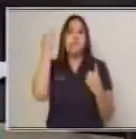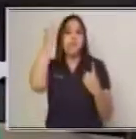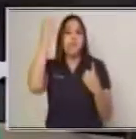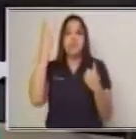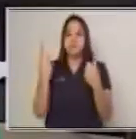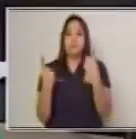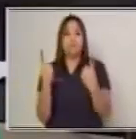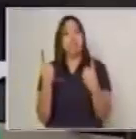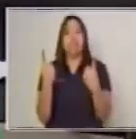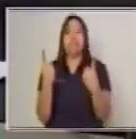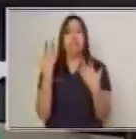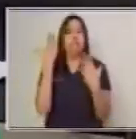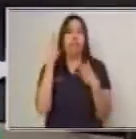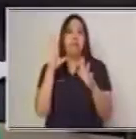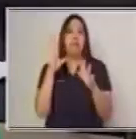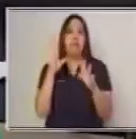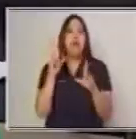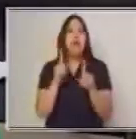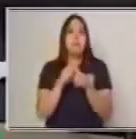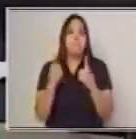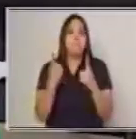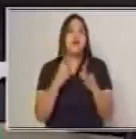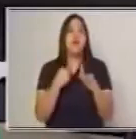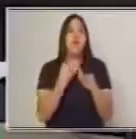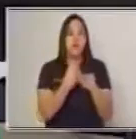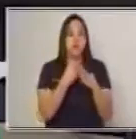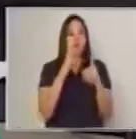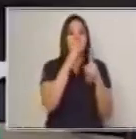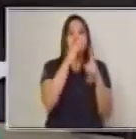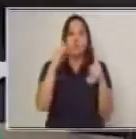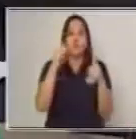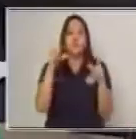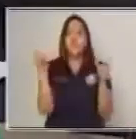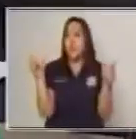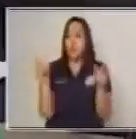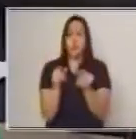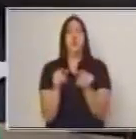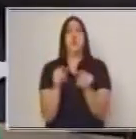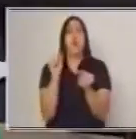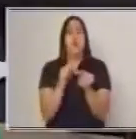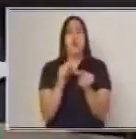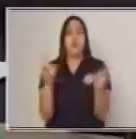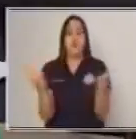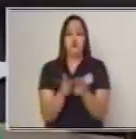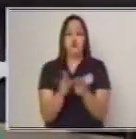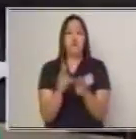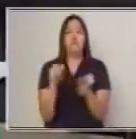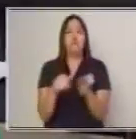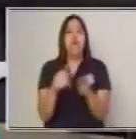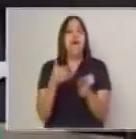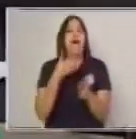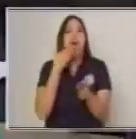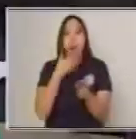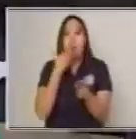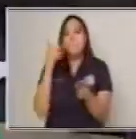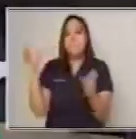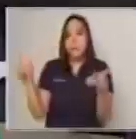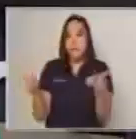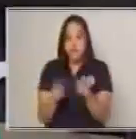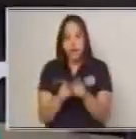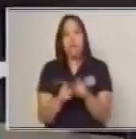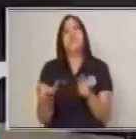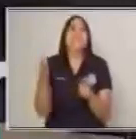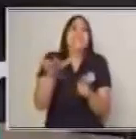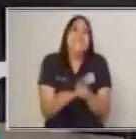diciendo. Pero cuando yo anoto oraciones cortas con la idea resumida, entonces va a ser mucho más fácil para mí